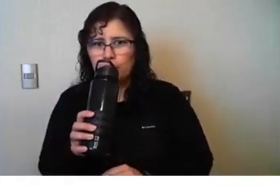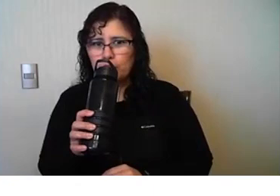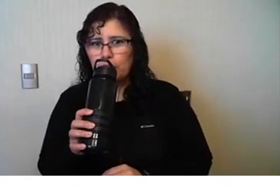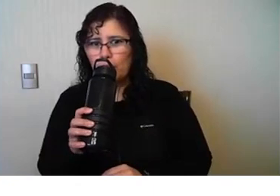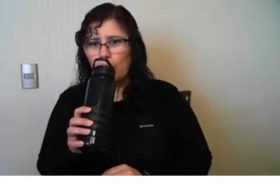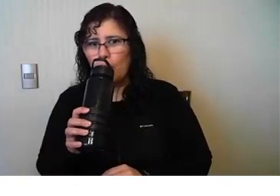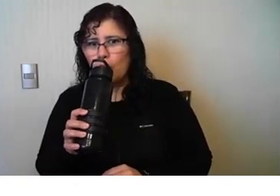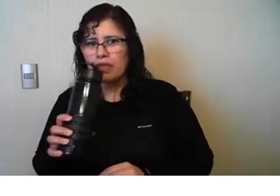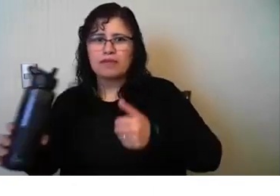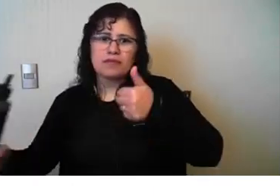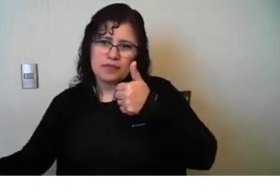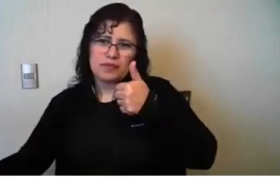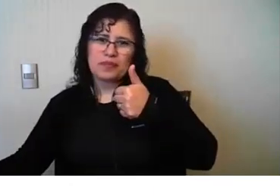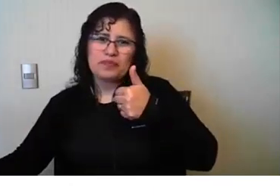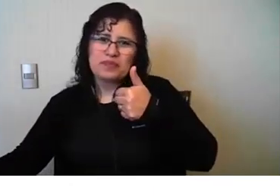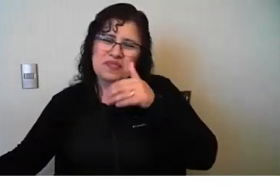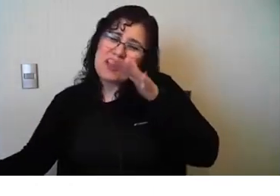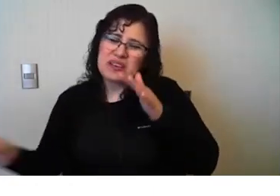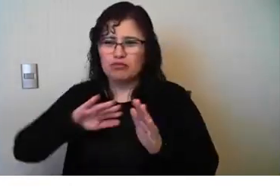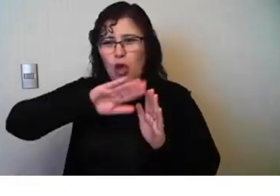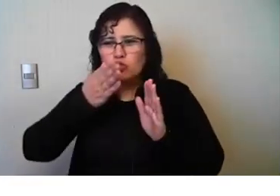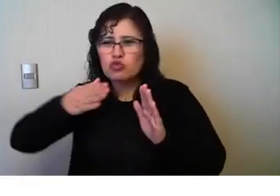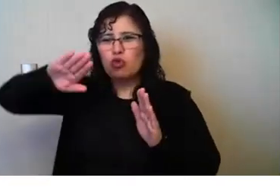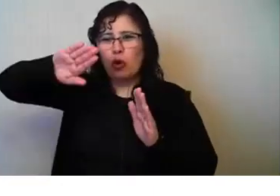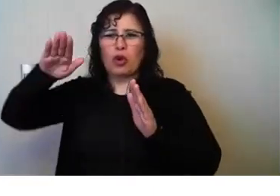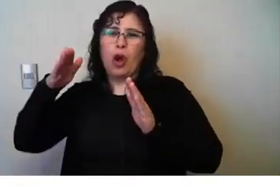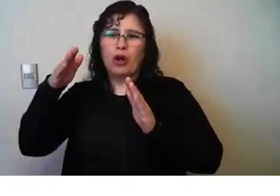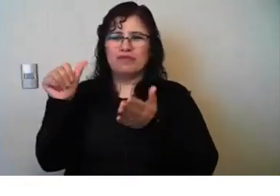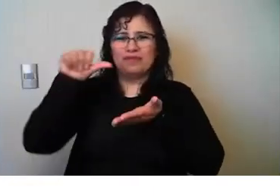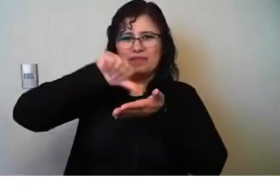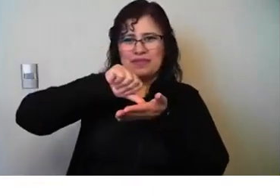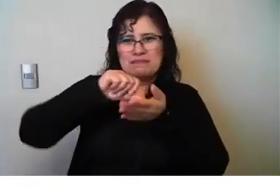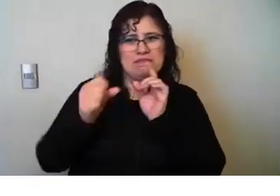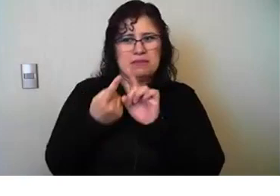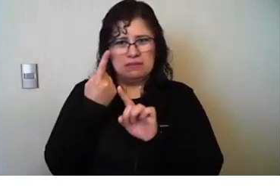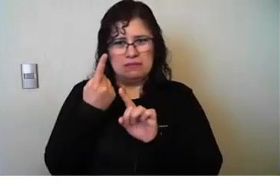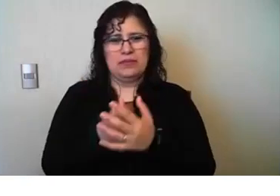Ya. Ahí vamos a tener nuestro surco central.